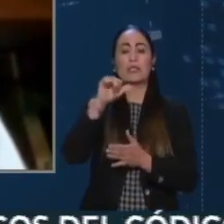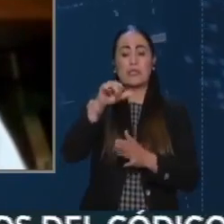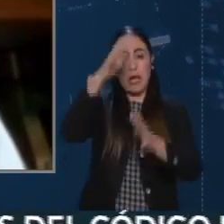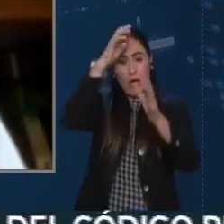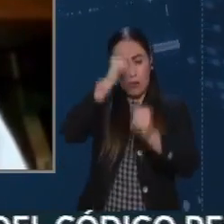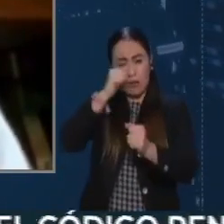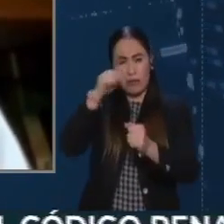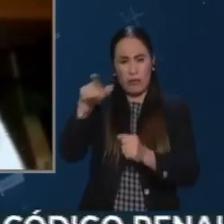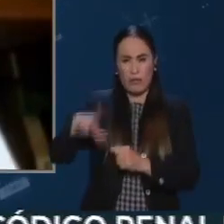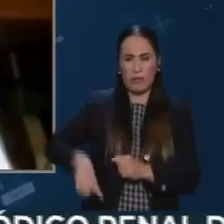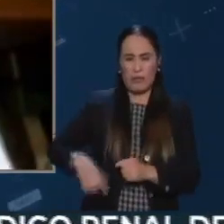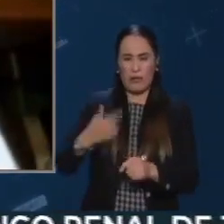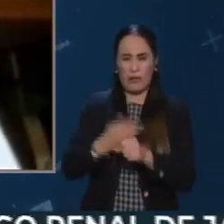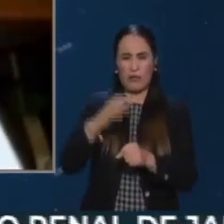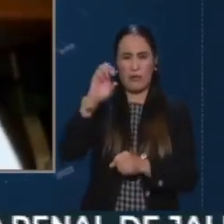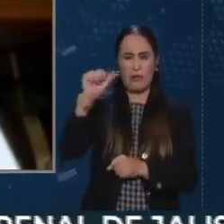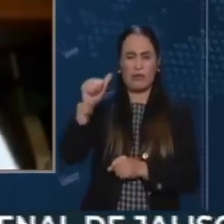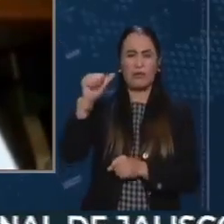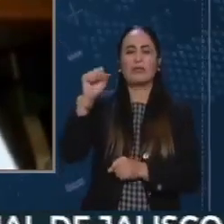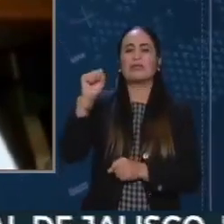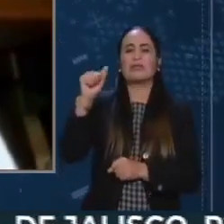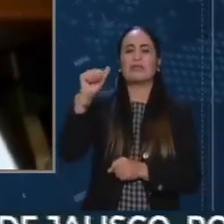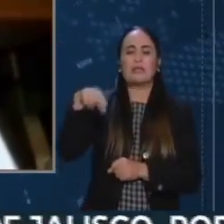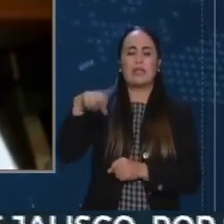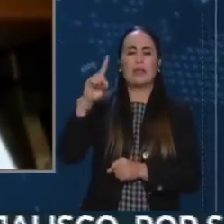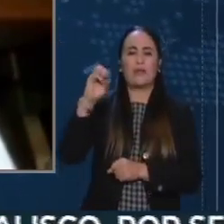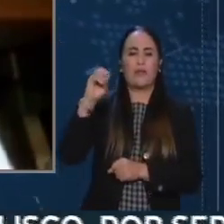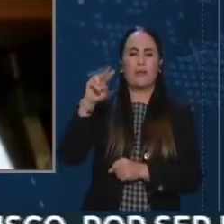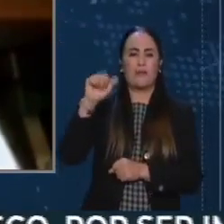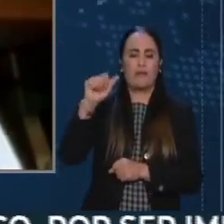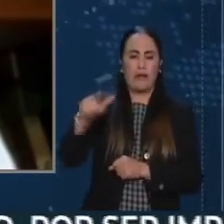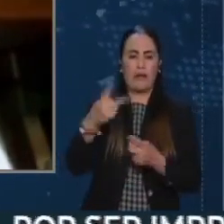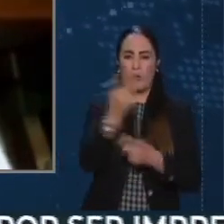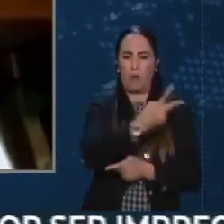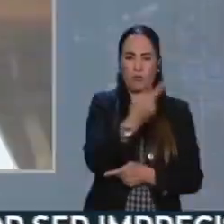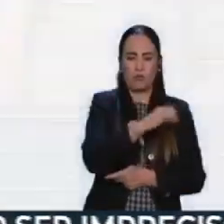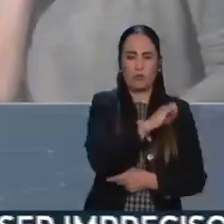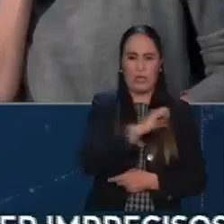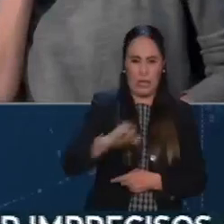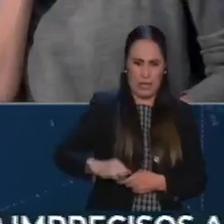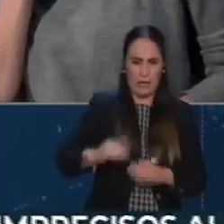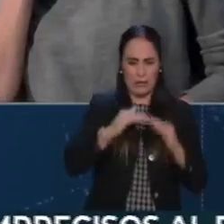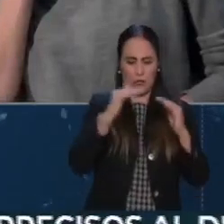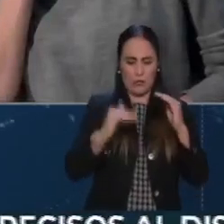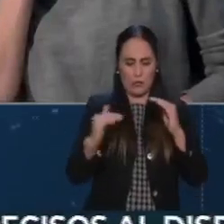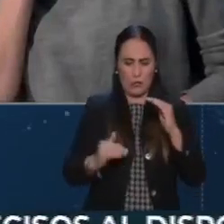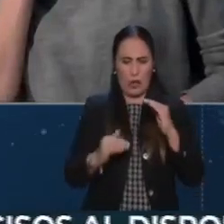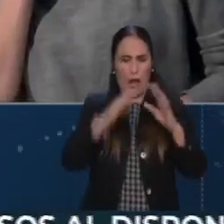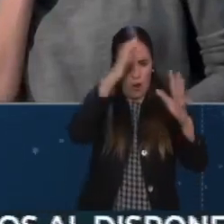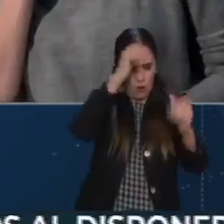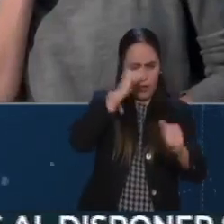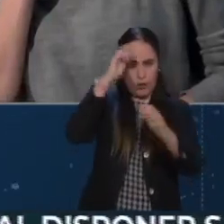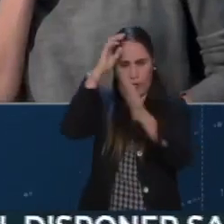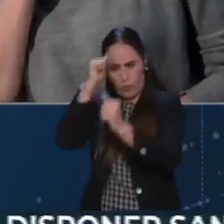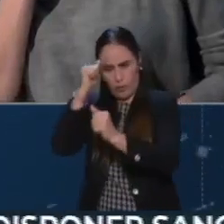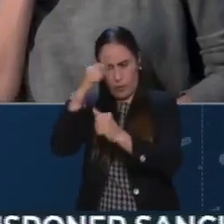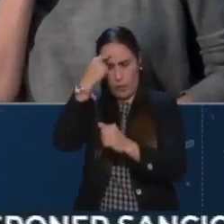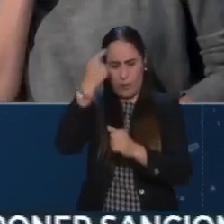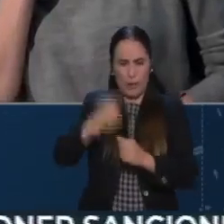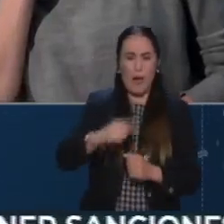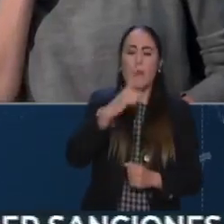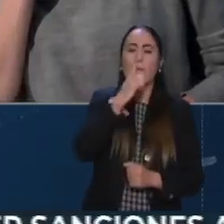gobernador Sandoval Díaz y estos dos alcaldes de Movimiento Ciudadano y otros de menor rango para formar la